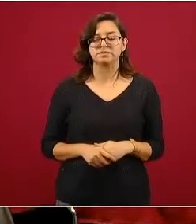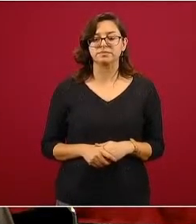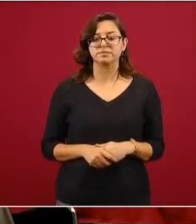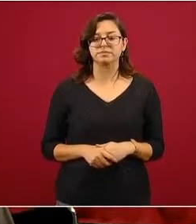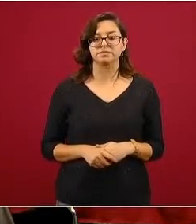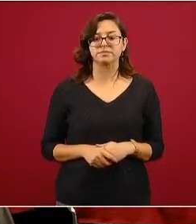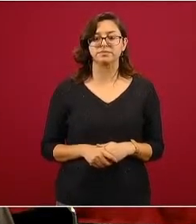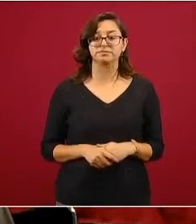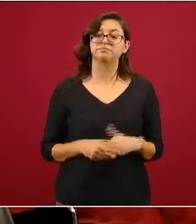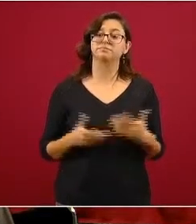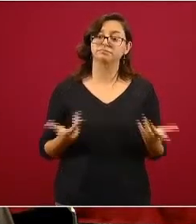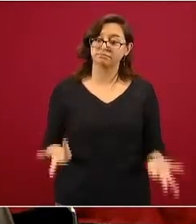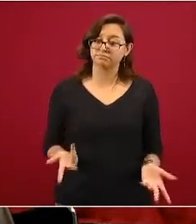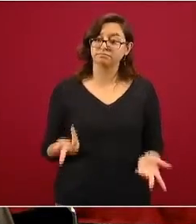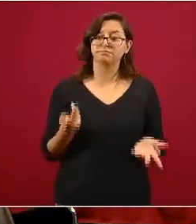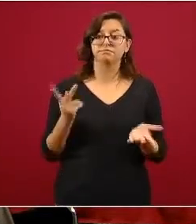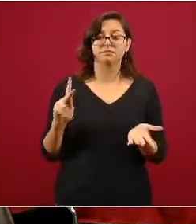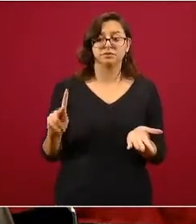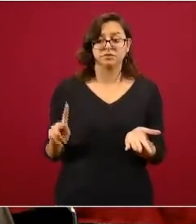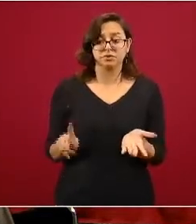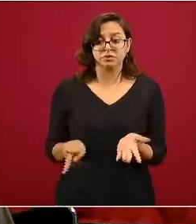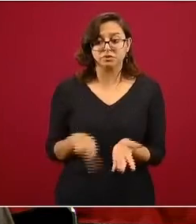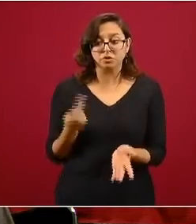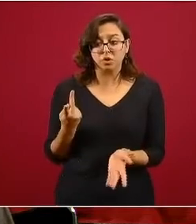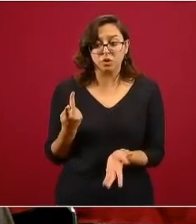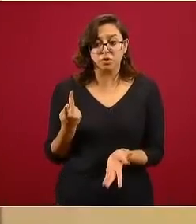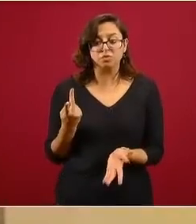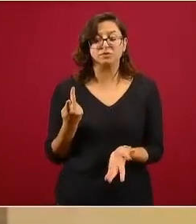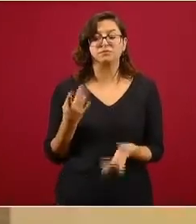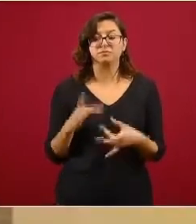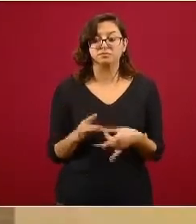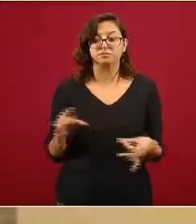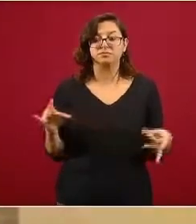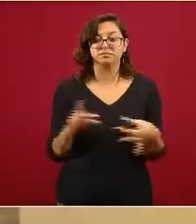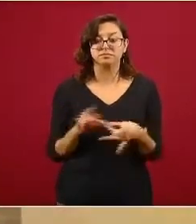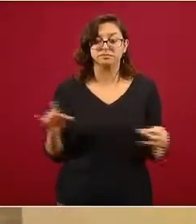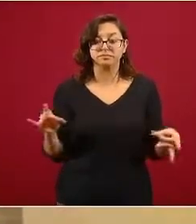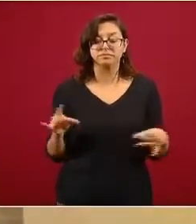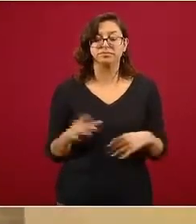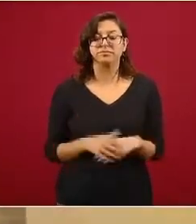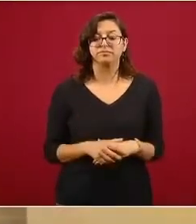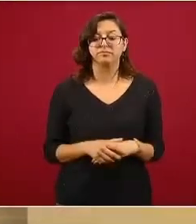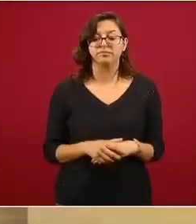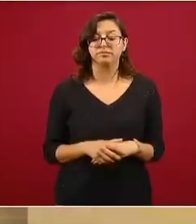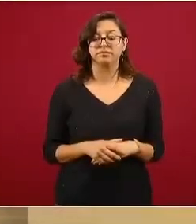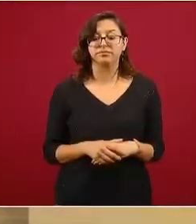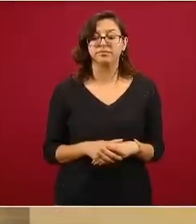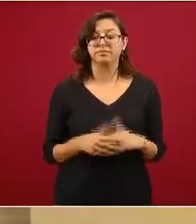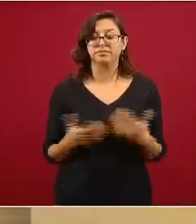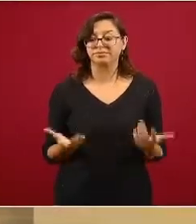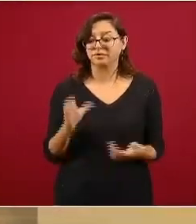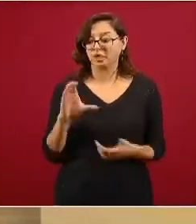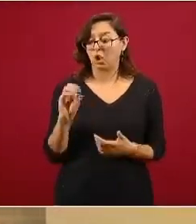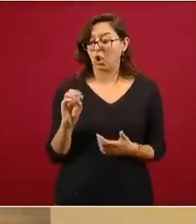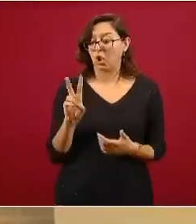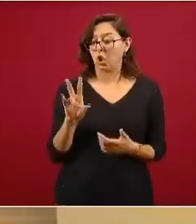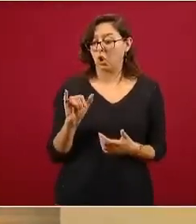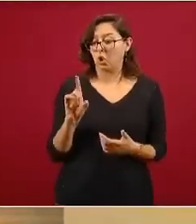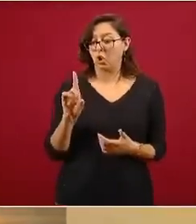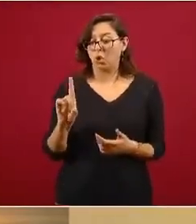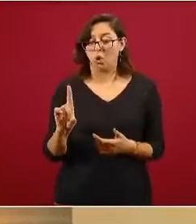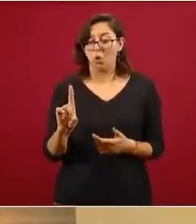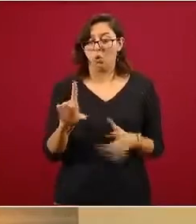Bueno, una vez más, no quiero ahondar demasiado, un factor de riesgo, el COVID hace más